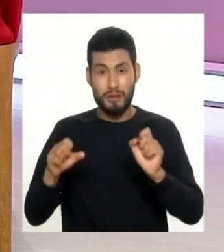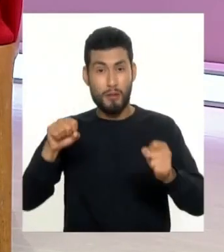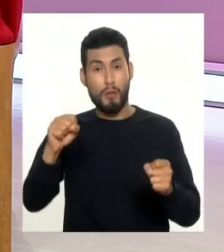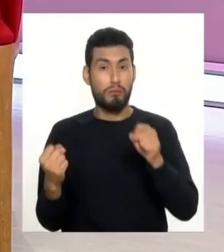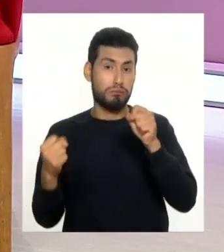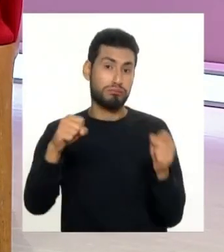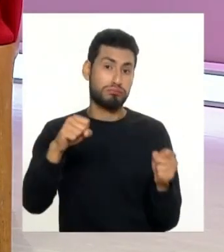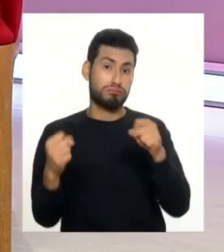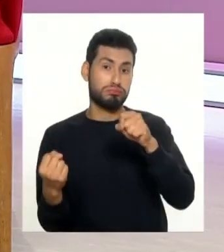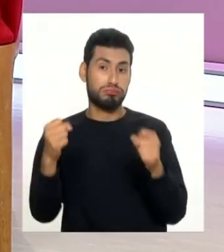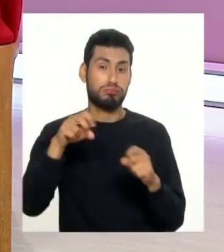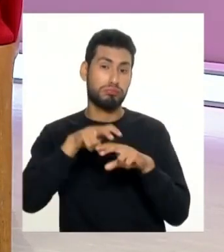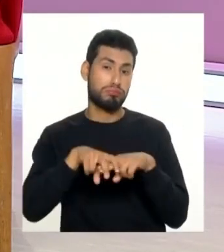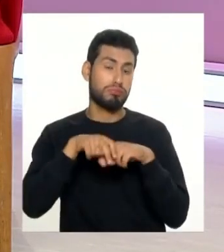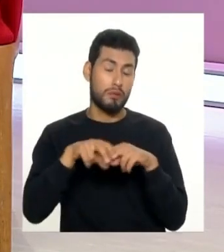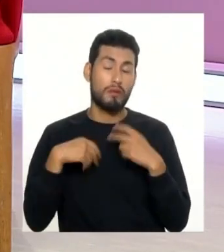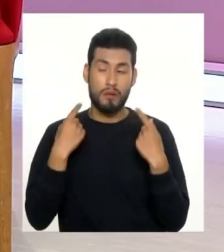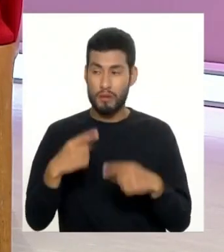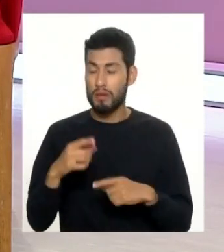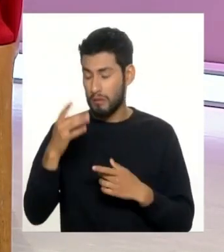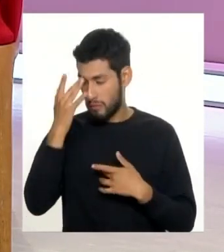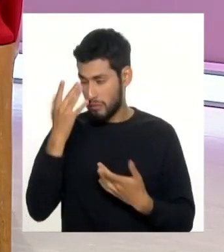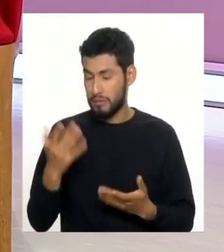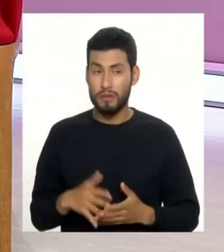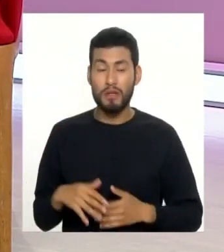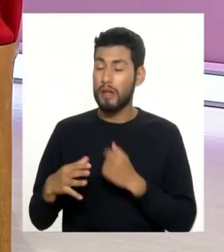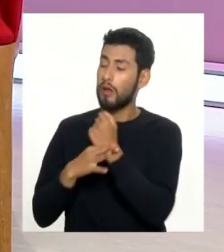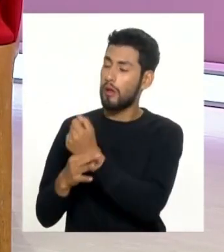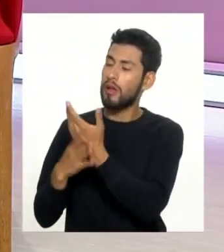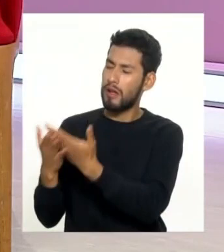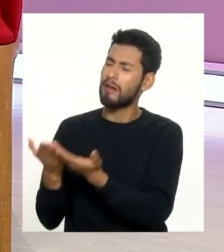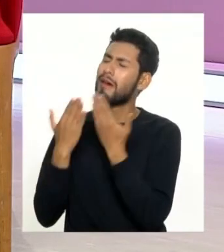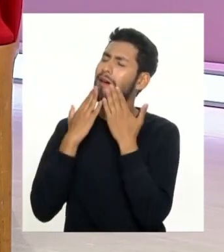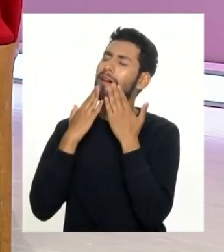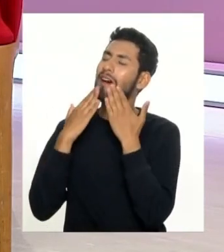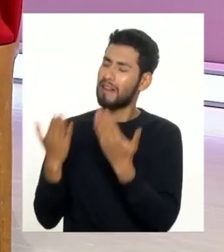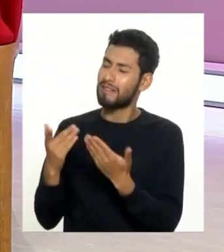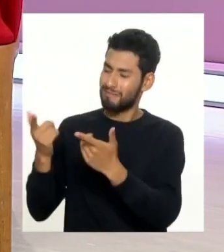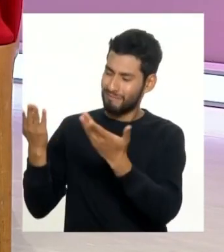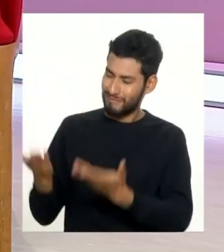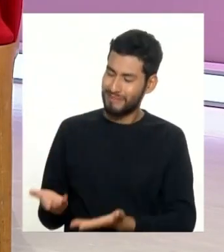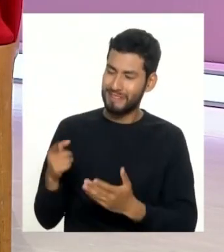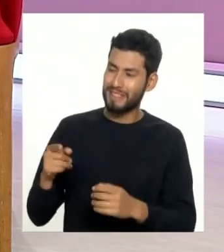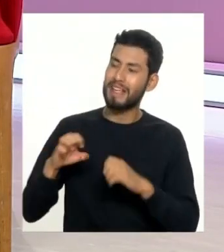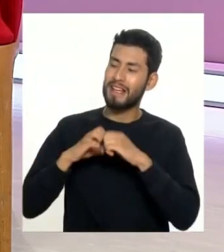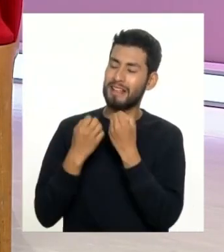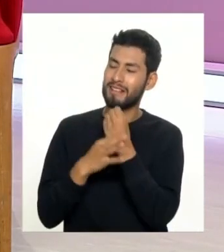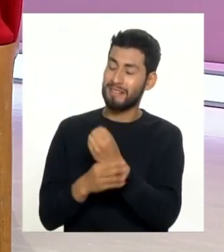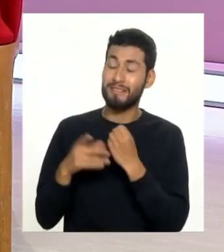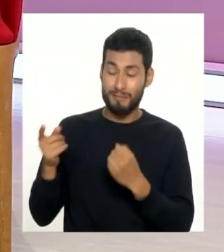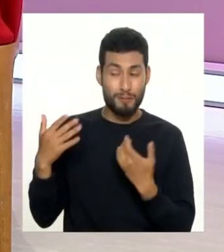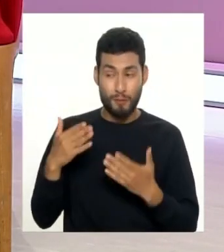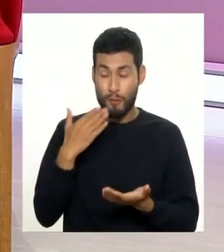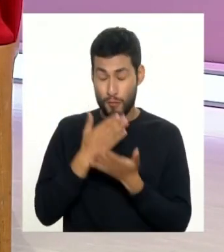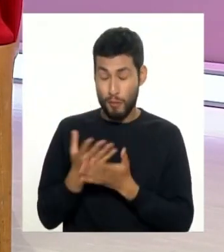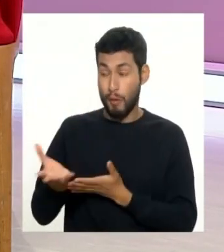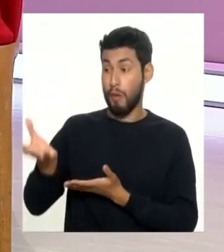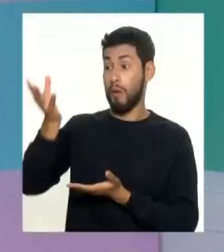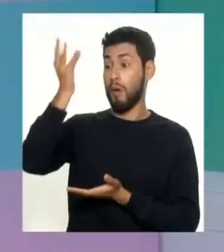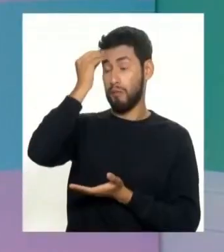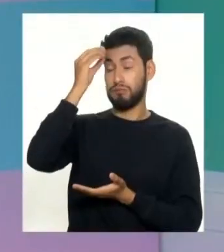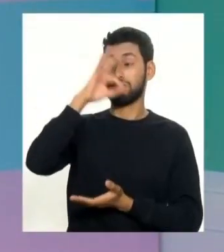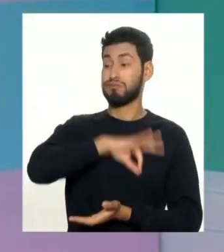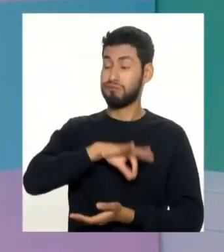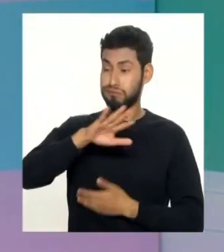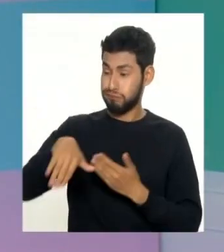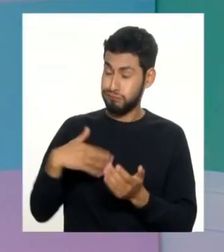maneja, pues pueden haber factores de riesgo. Doctor Concha, muchas gracias por su presencia aquí en Cuerpo Médico. Ha sido aleccionador, hemos